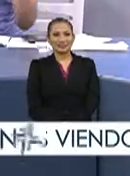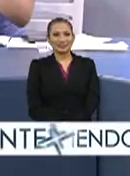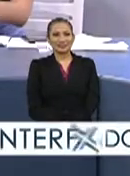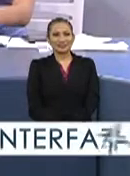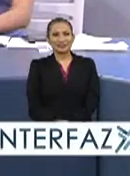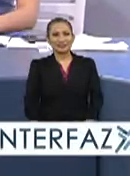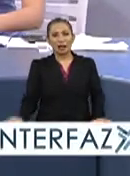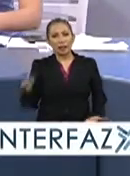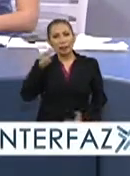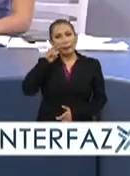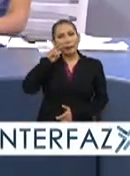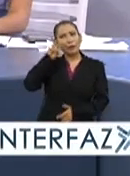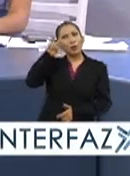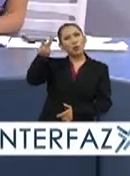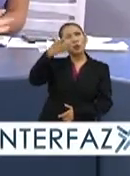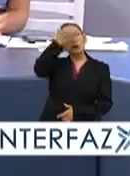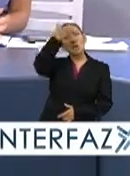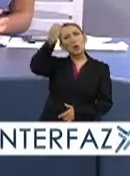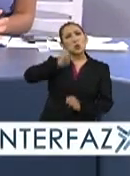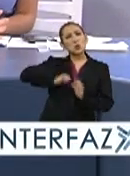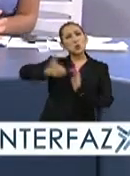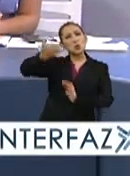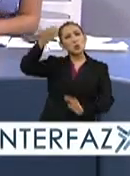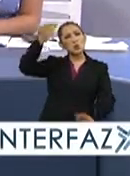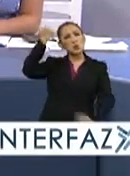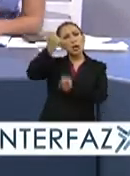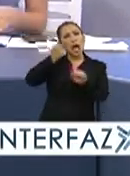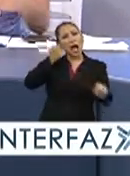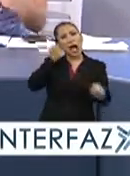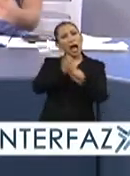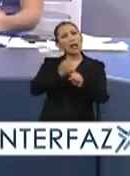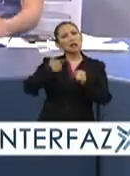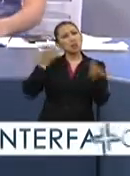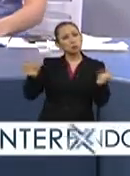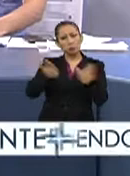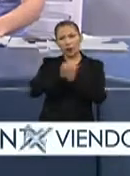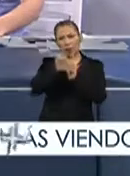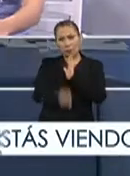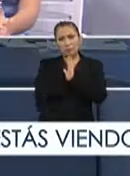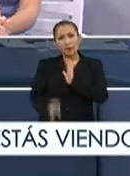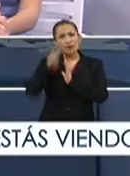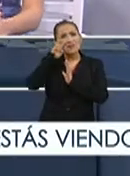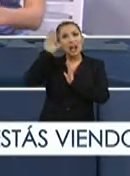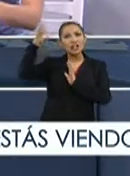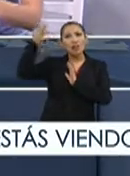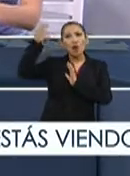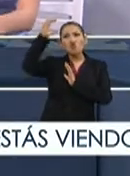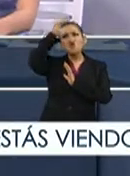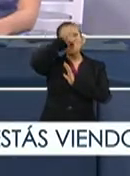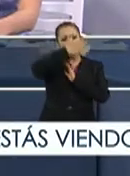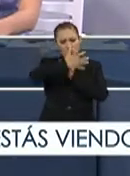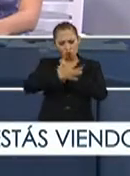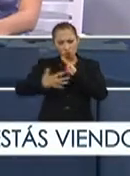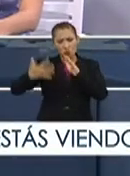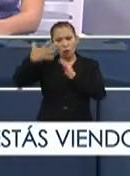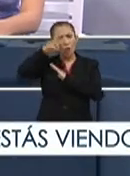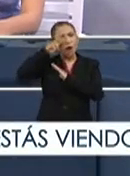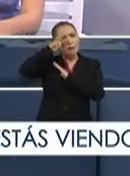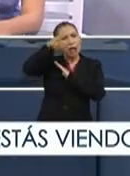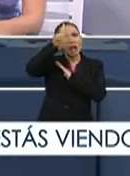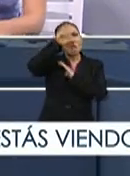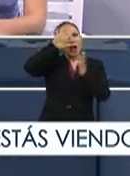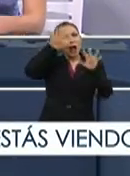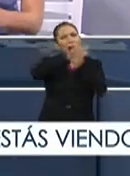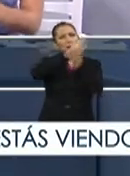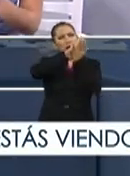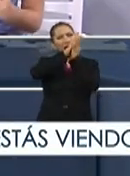La humanidad observaba el cielo hace decenas de millares de años. Fenómenos tales como el desplazamiento del Sol o los cambios de aspectos de la